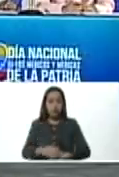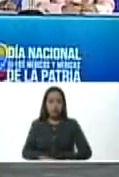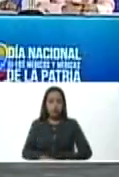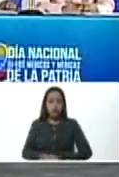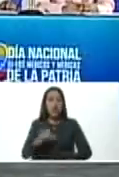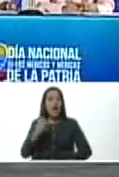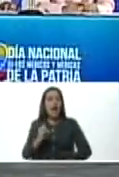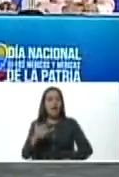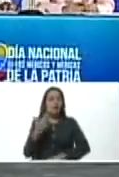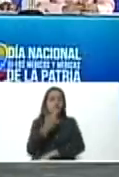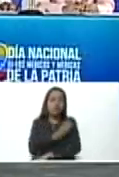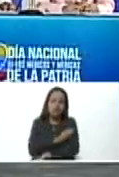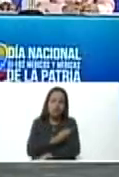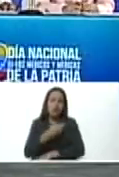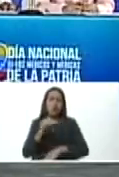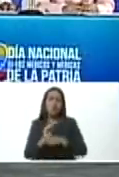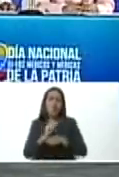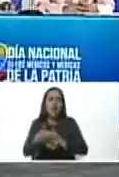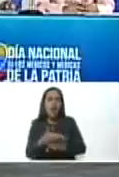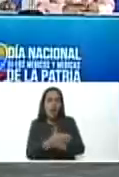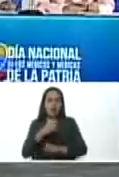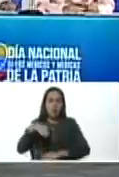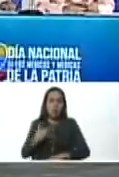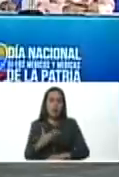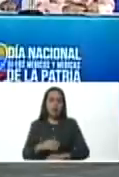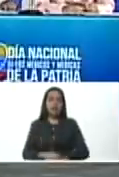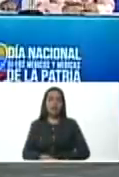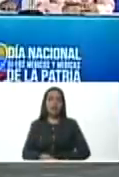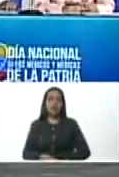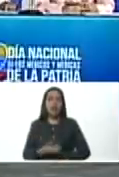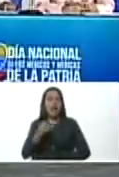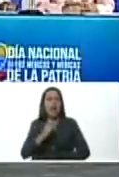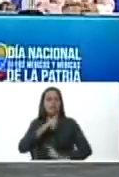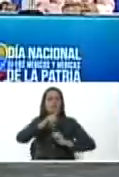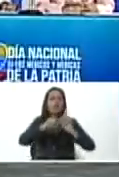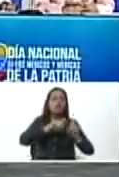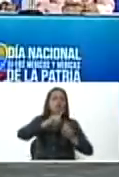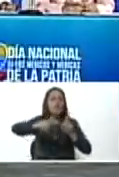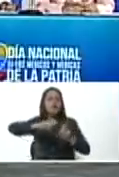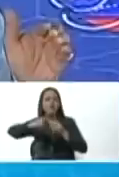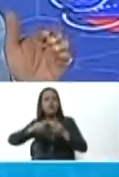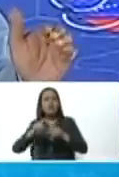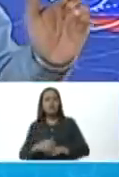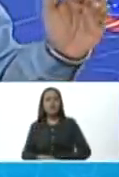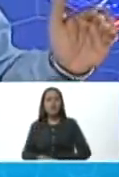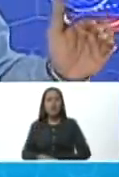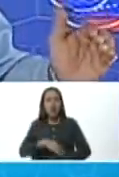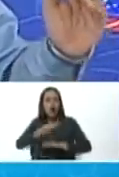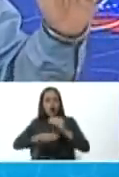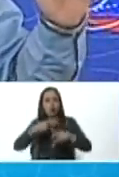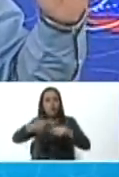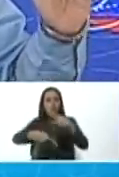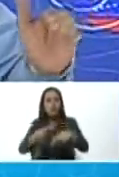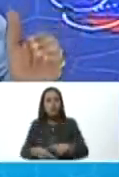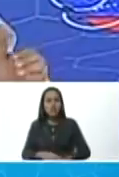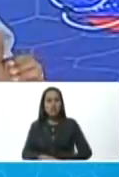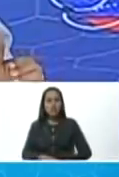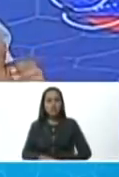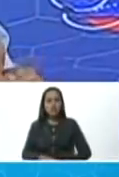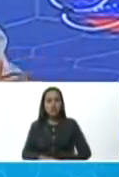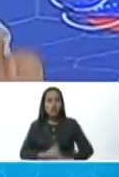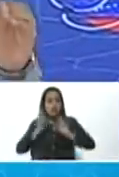los antibióticos para prevenir o tratar la COVID? Hay un conjunto de preguntas. ¿Cómo va el proceso de